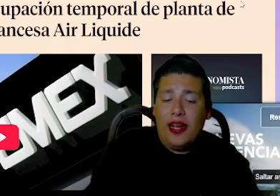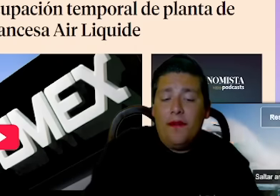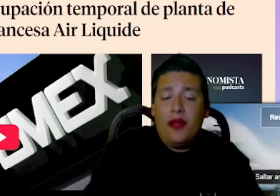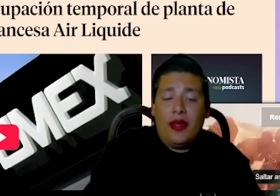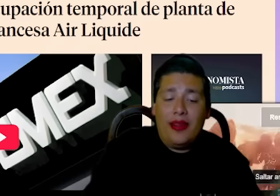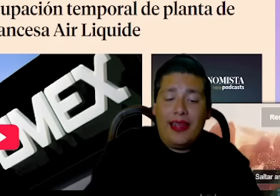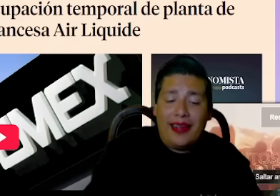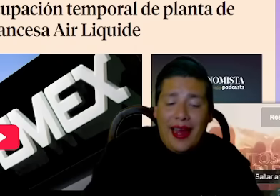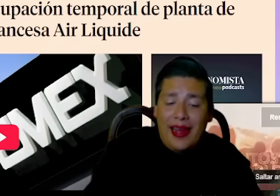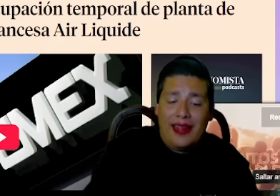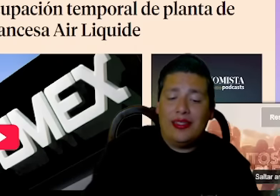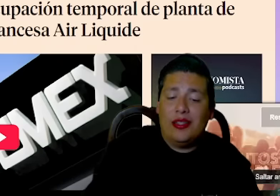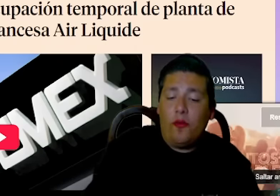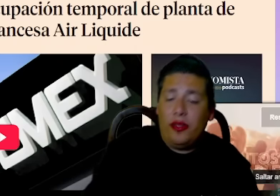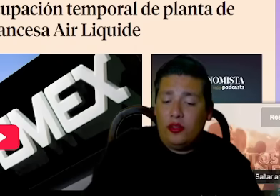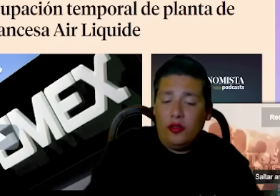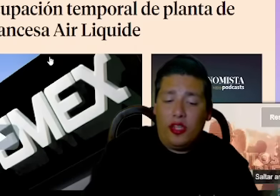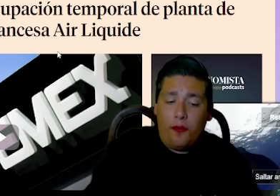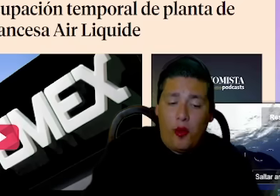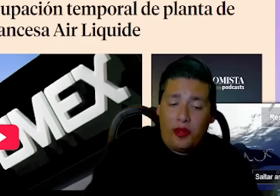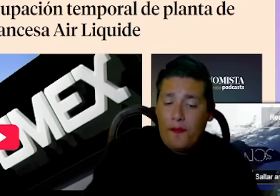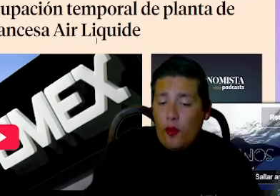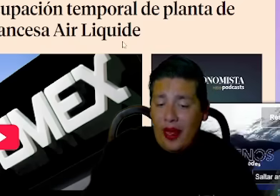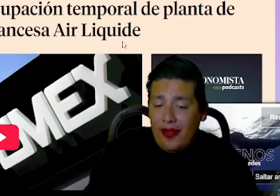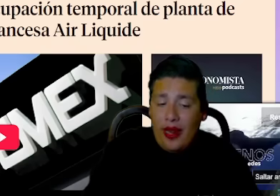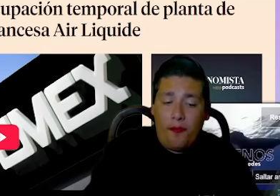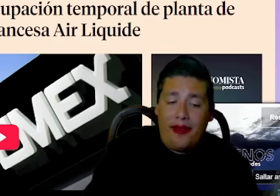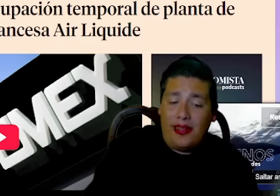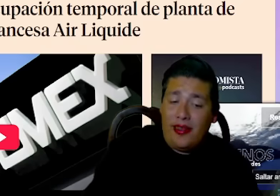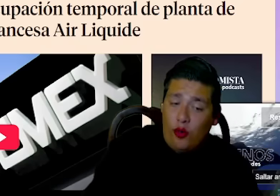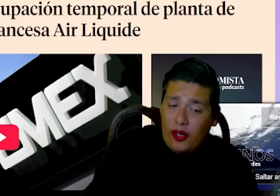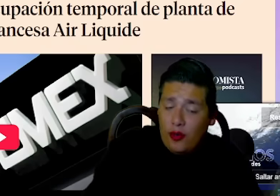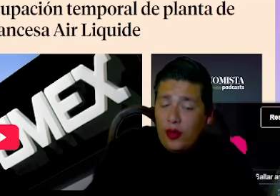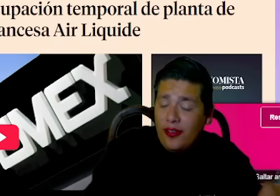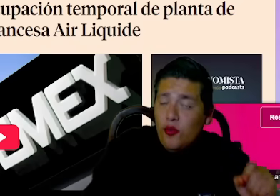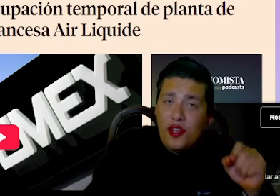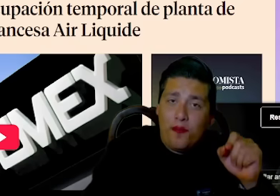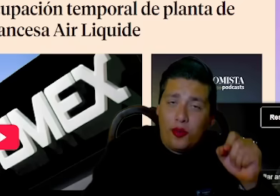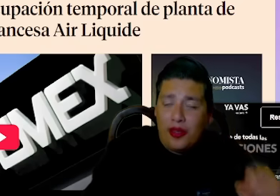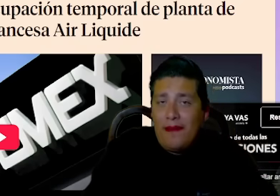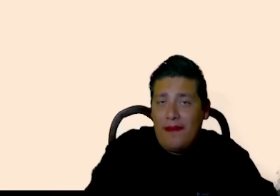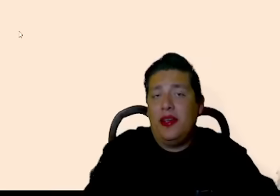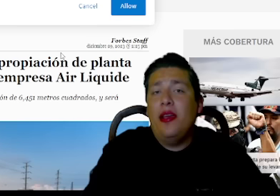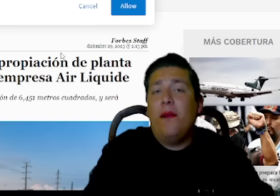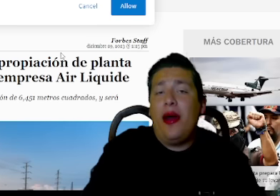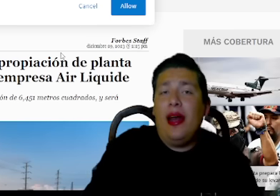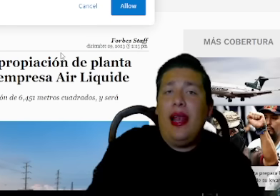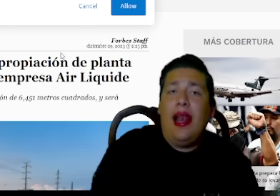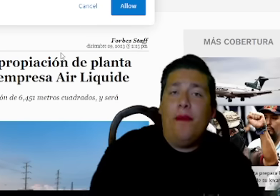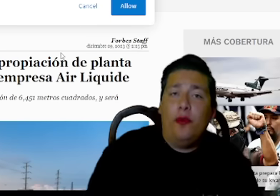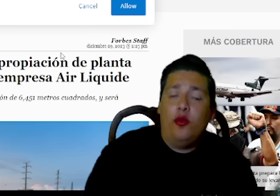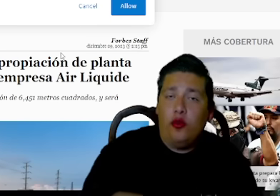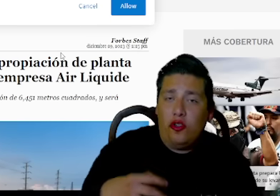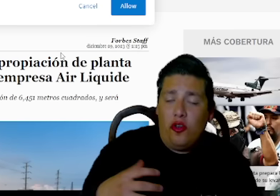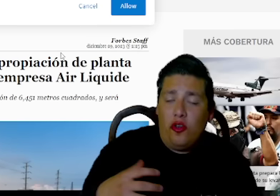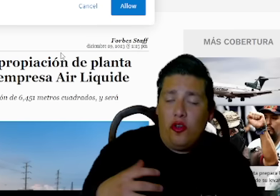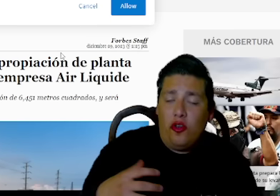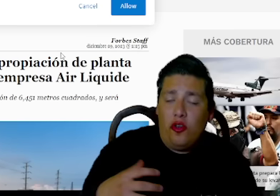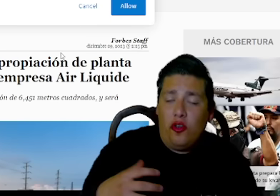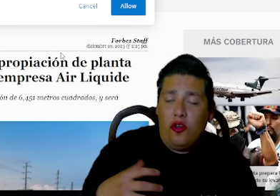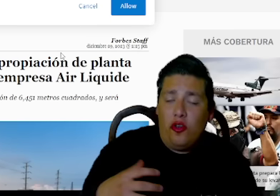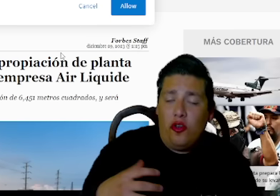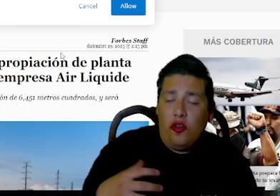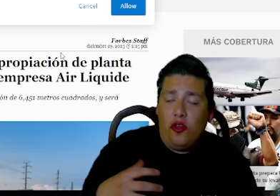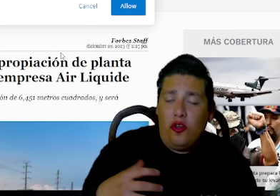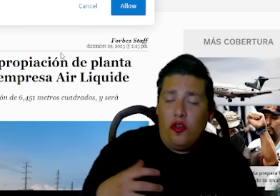presidente pues ya declara esta ocupación temporal de la planta de hidrógeno, que es muy importante para la producción,